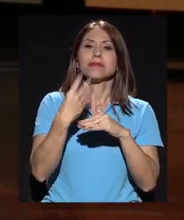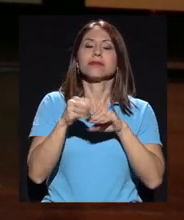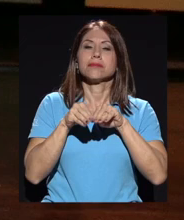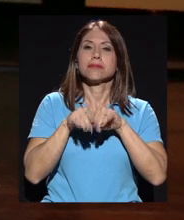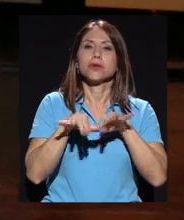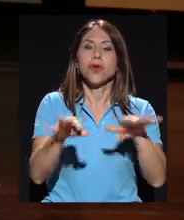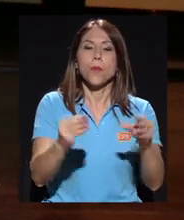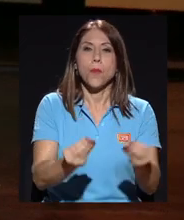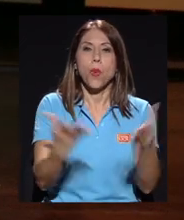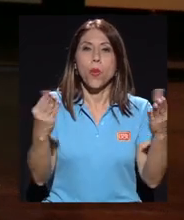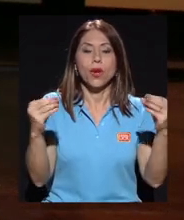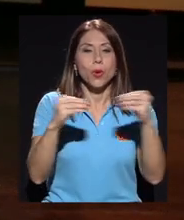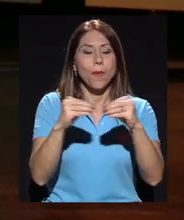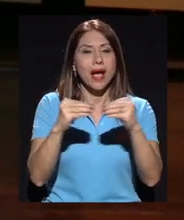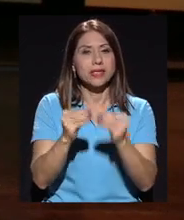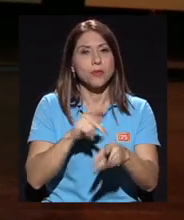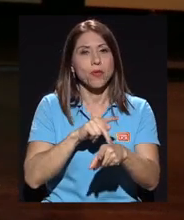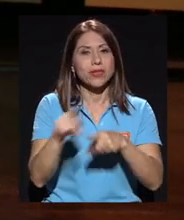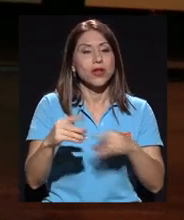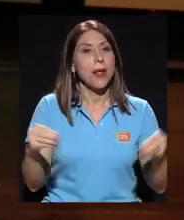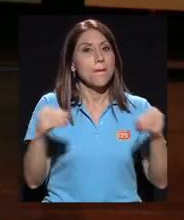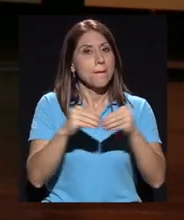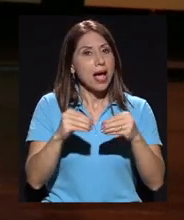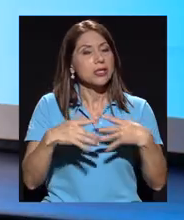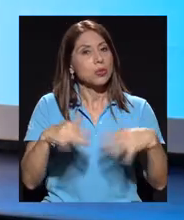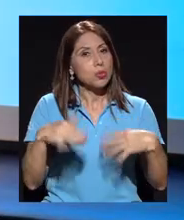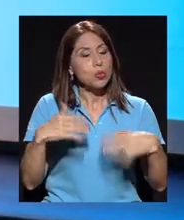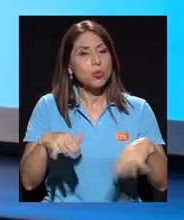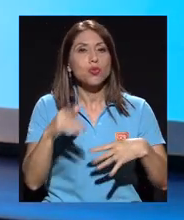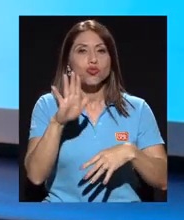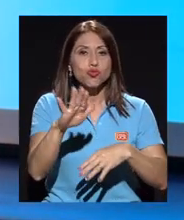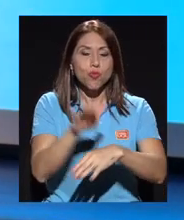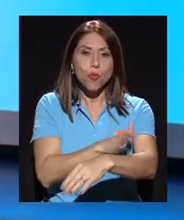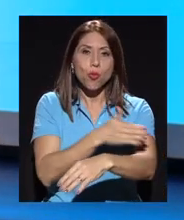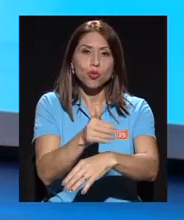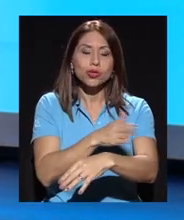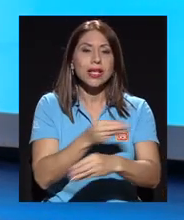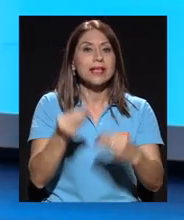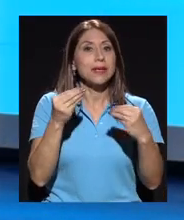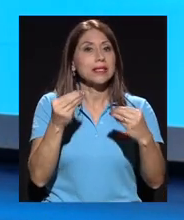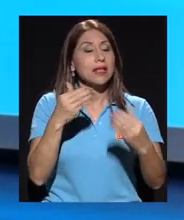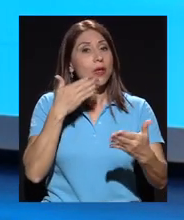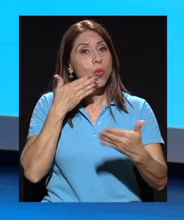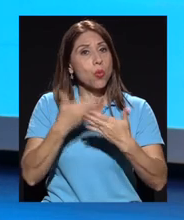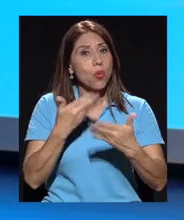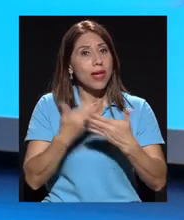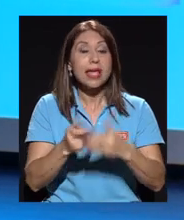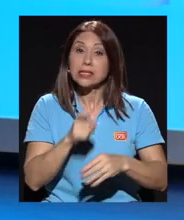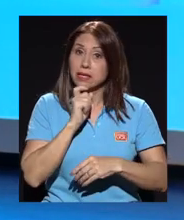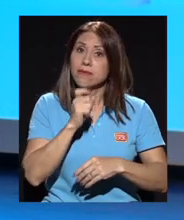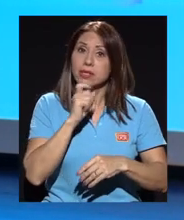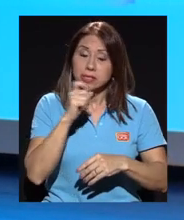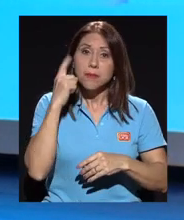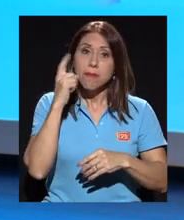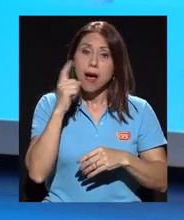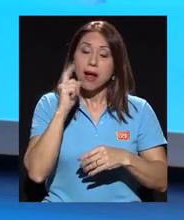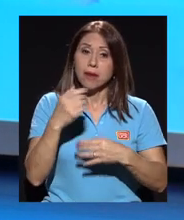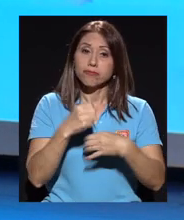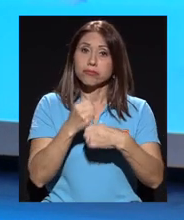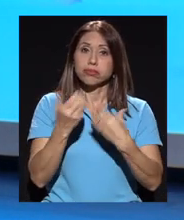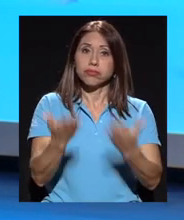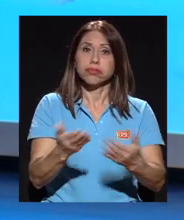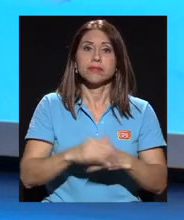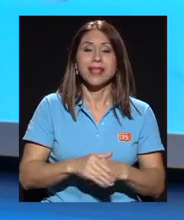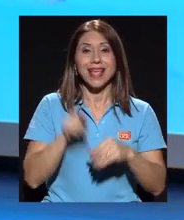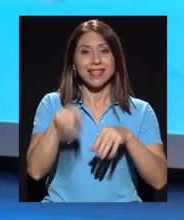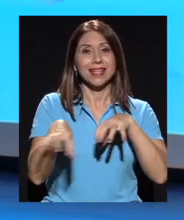pues más profesional, más arriesgado. Su música es bastante virtuosa, es difícil de tocarse. El simposio